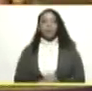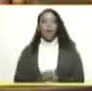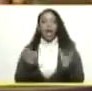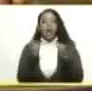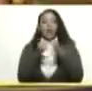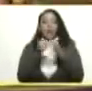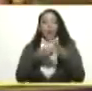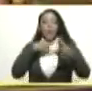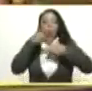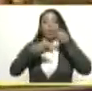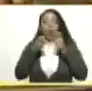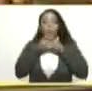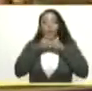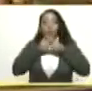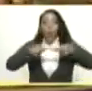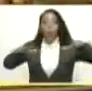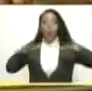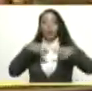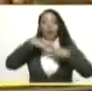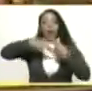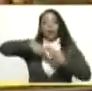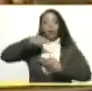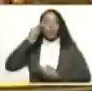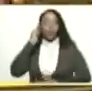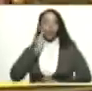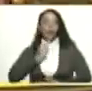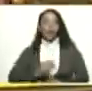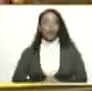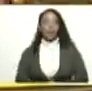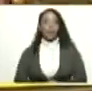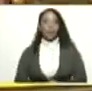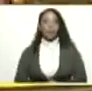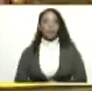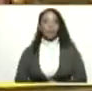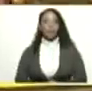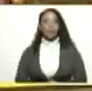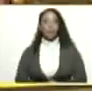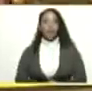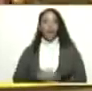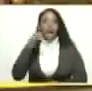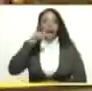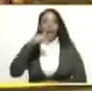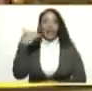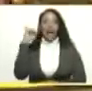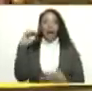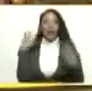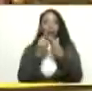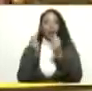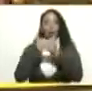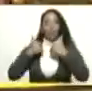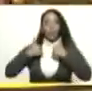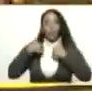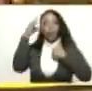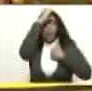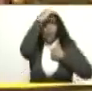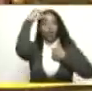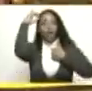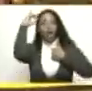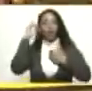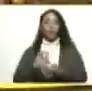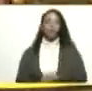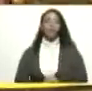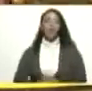Político Ampliado de la Revolución Bolivariana. Aquí está el compañero Diosdado Cabello Rondón,